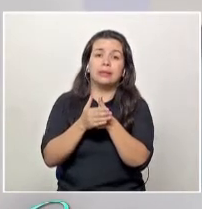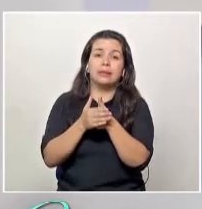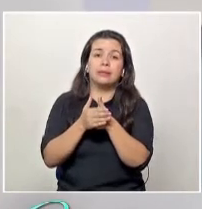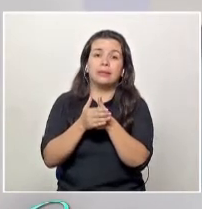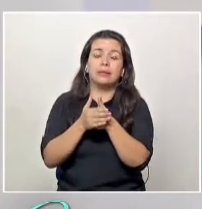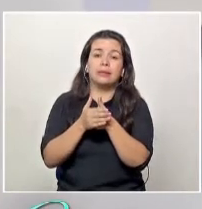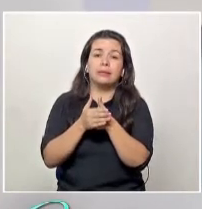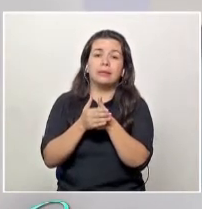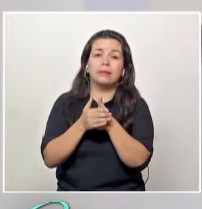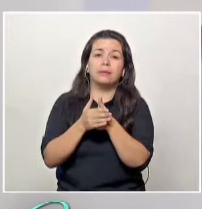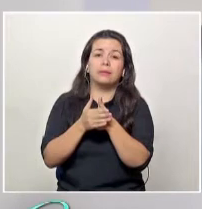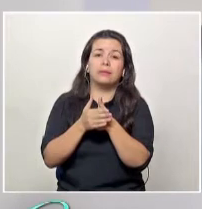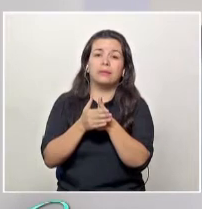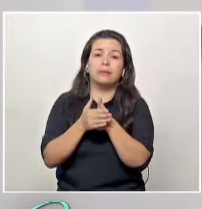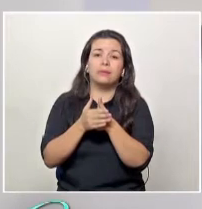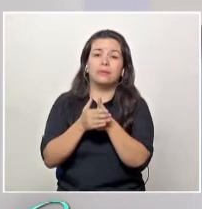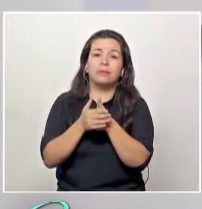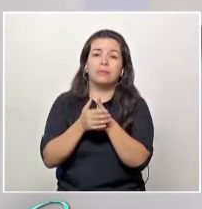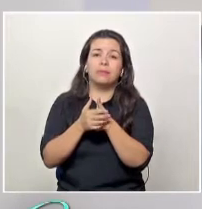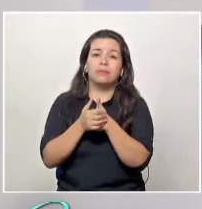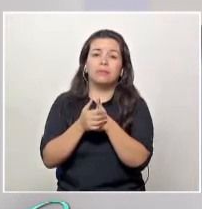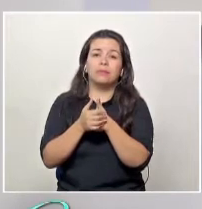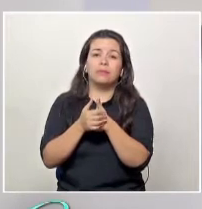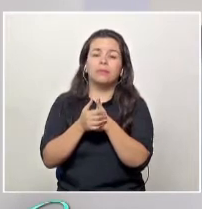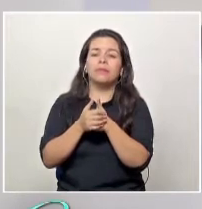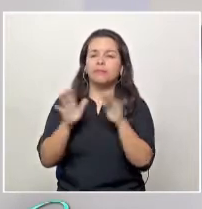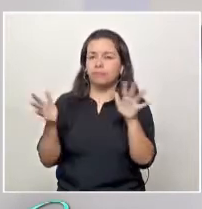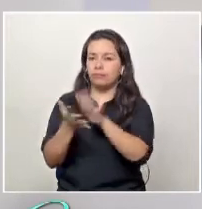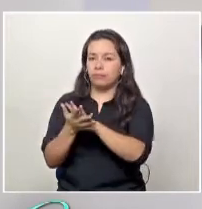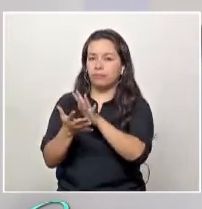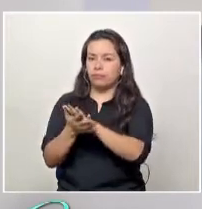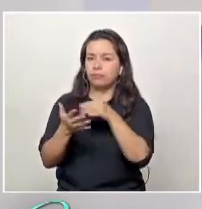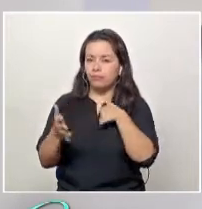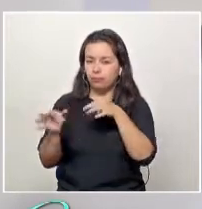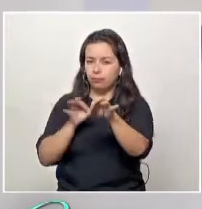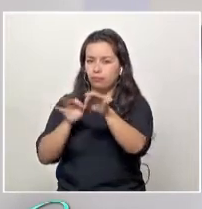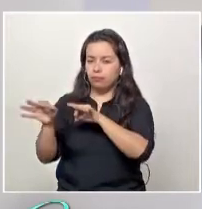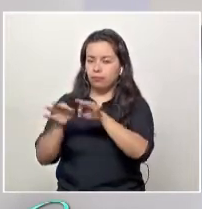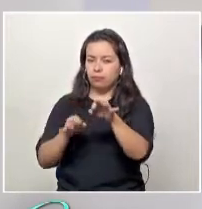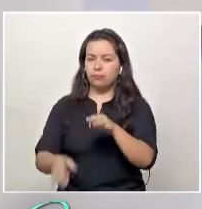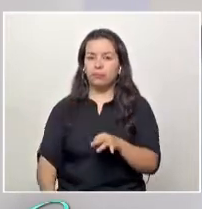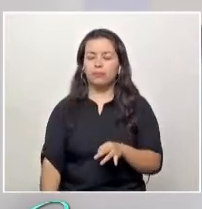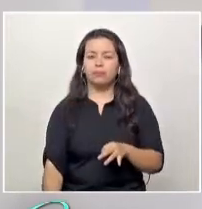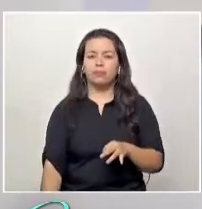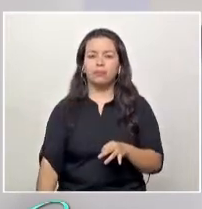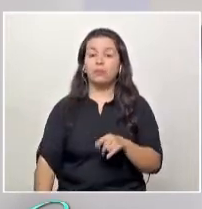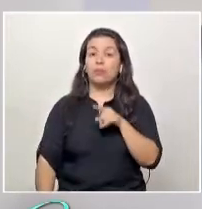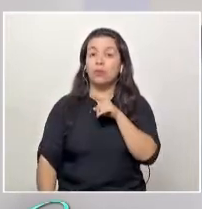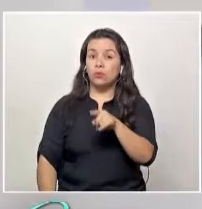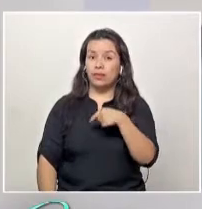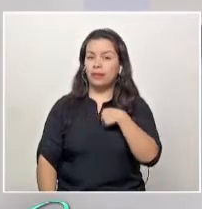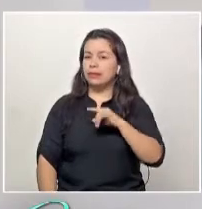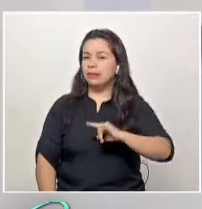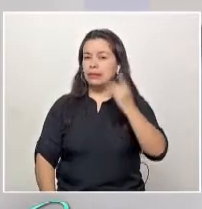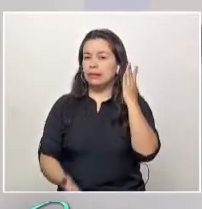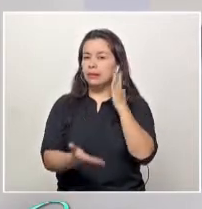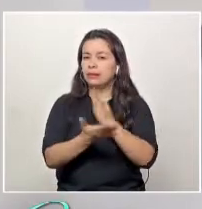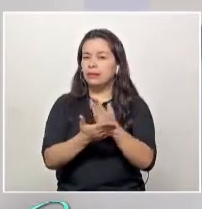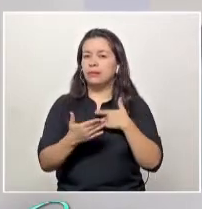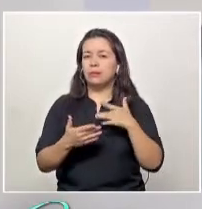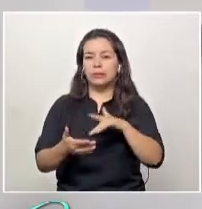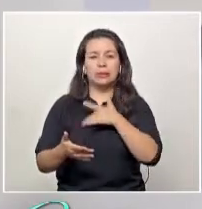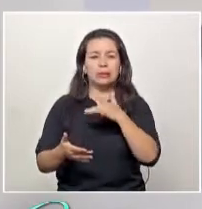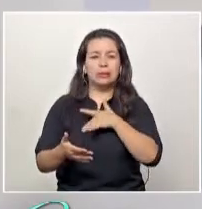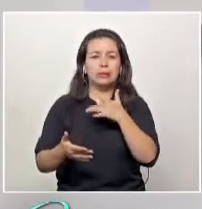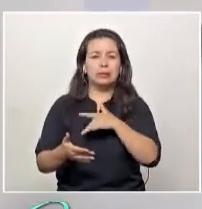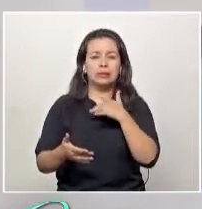Ay, no lo escucho al médico. Bueno, no, tranquila, ya va a escuchar. Miran, Cuando ustedes tengan este tipo de